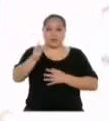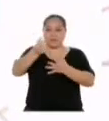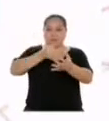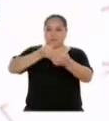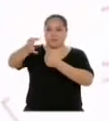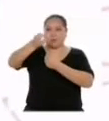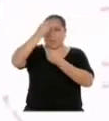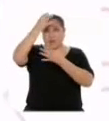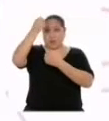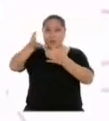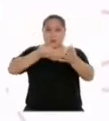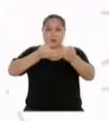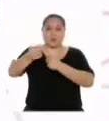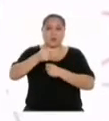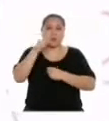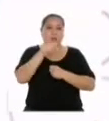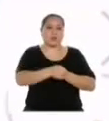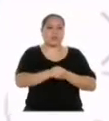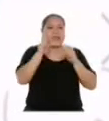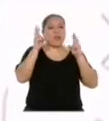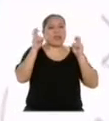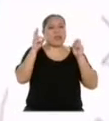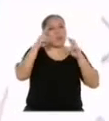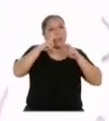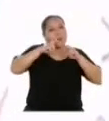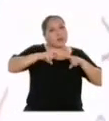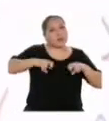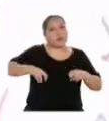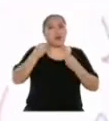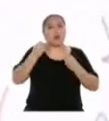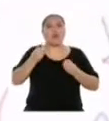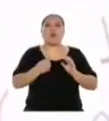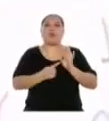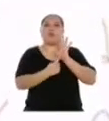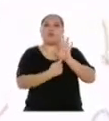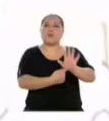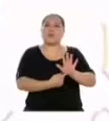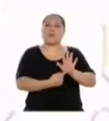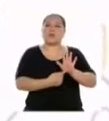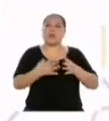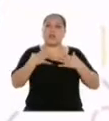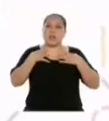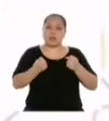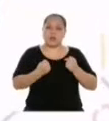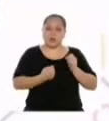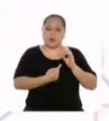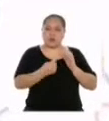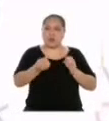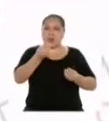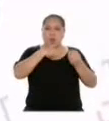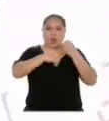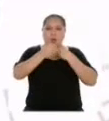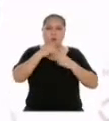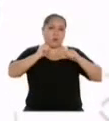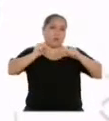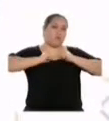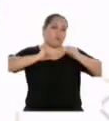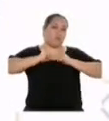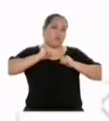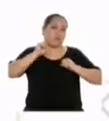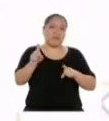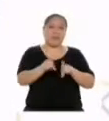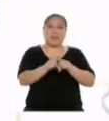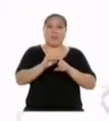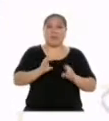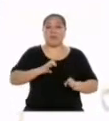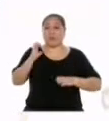lo planteamos a partir de nuestro tema de estudio, sobre cómo se expresa nuestra salud en la alimentación, actividad física y